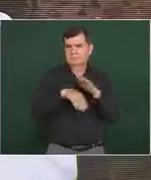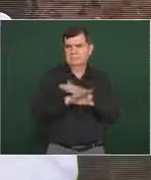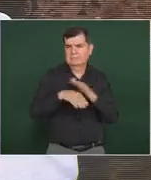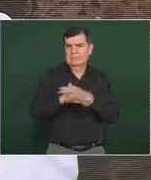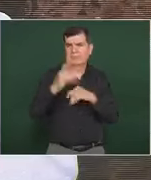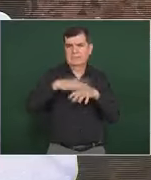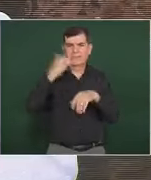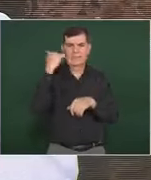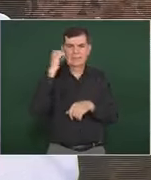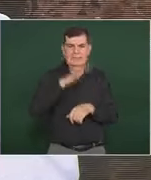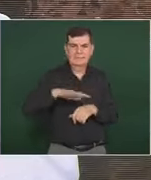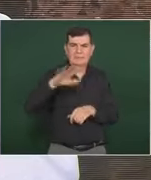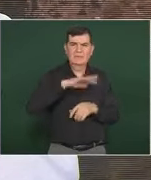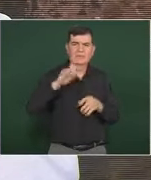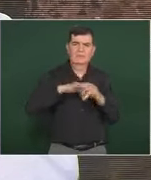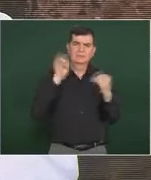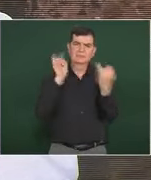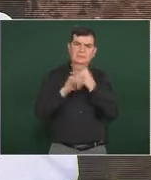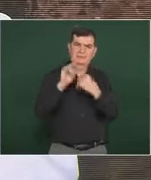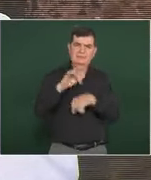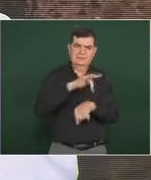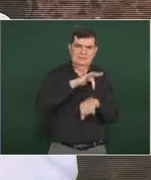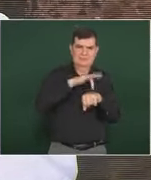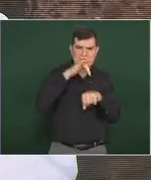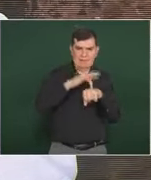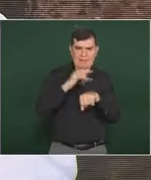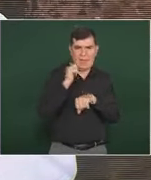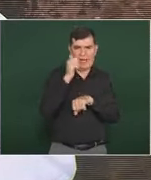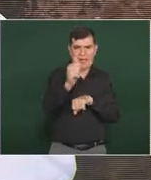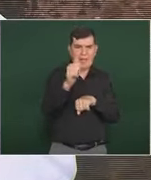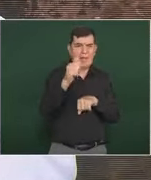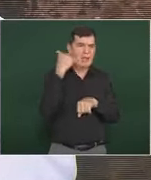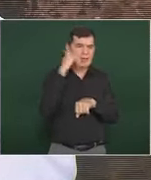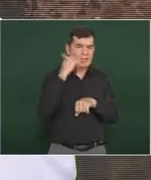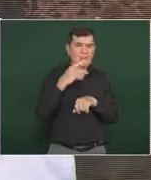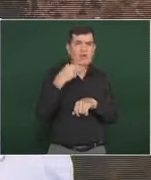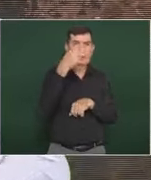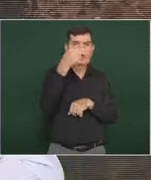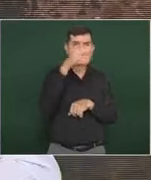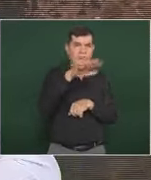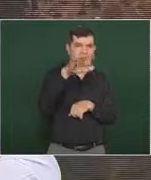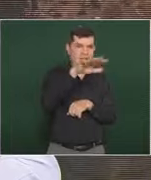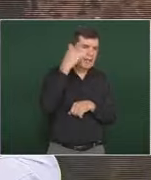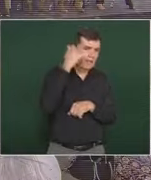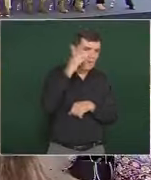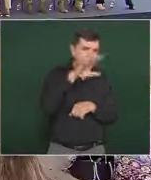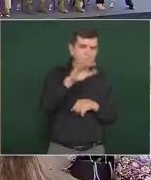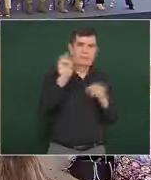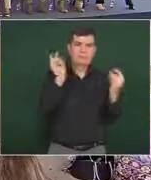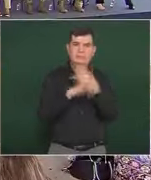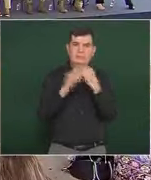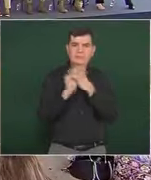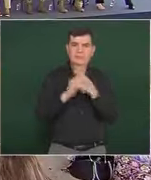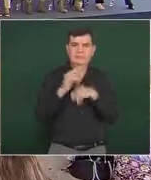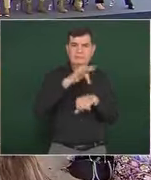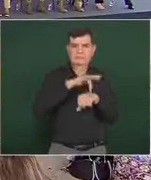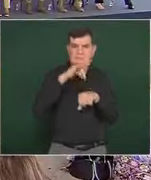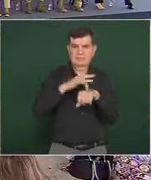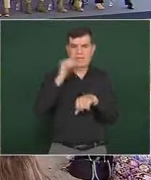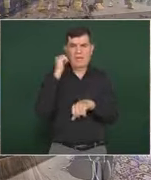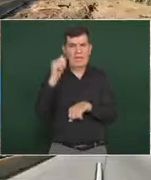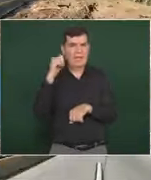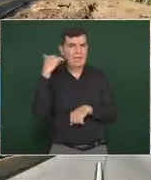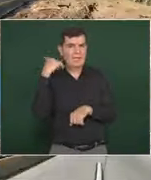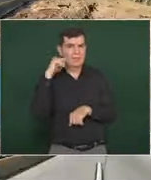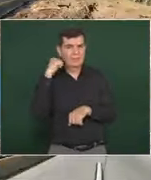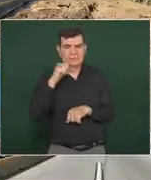de Acapulco, en particular en la carretera Chilpancingo-Acapulco, Libramiento Norte de Acapulco, así como la autopista